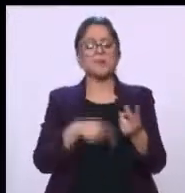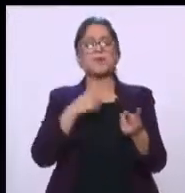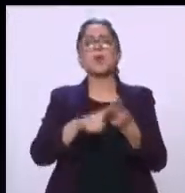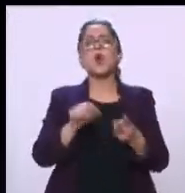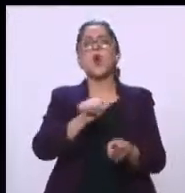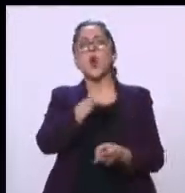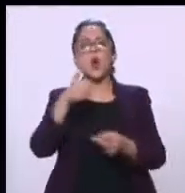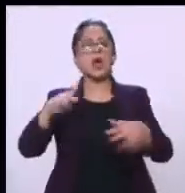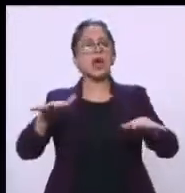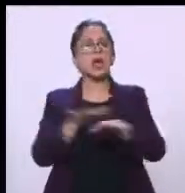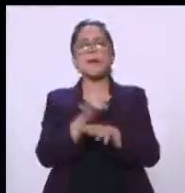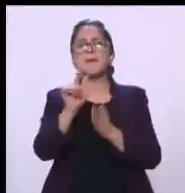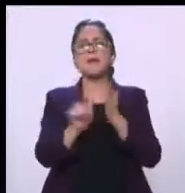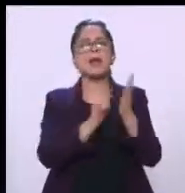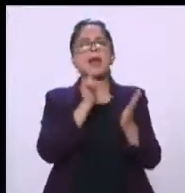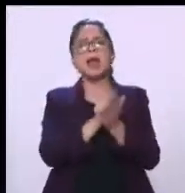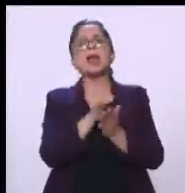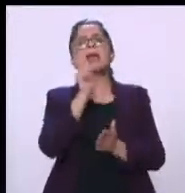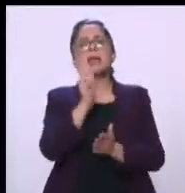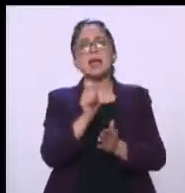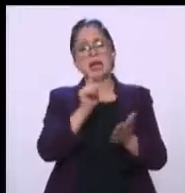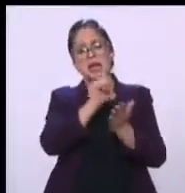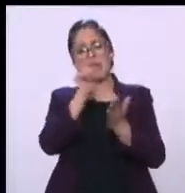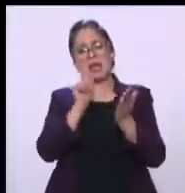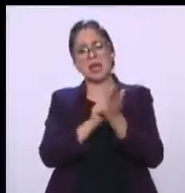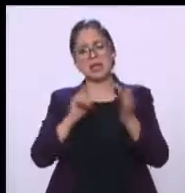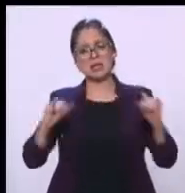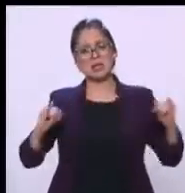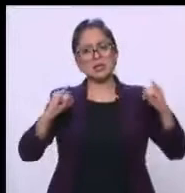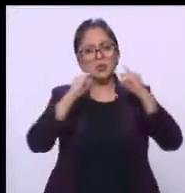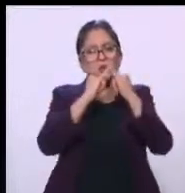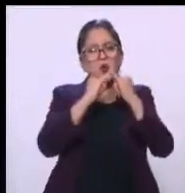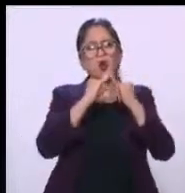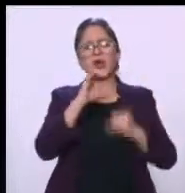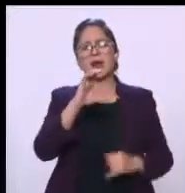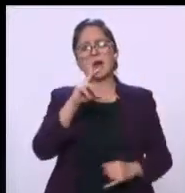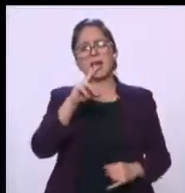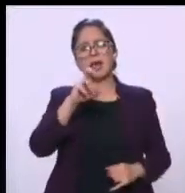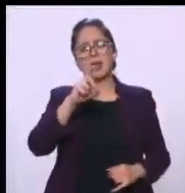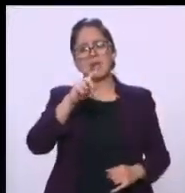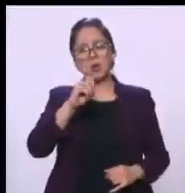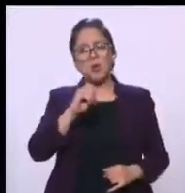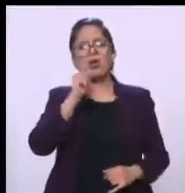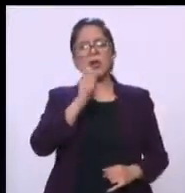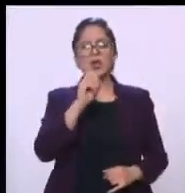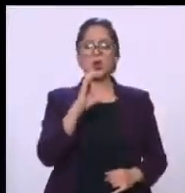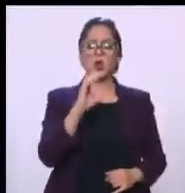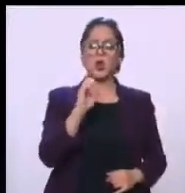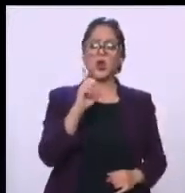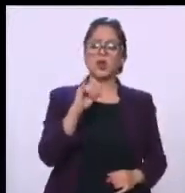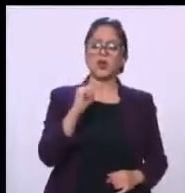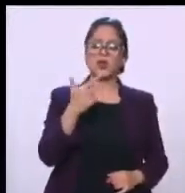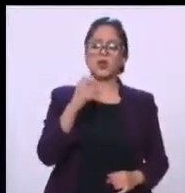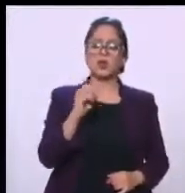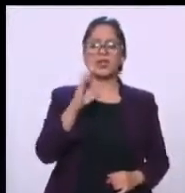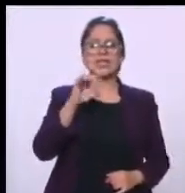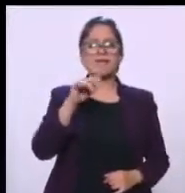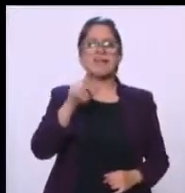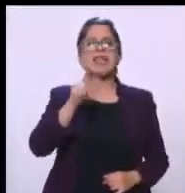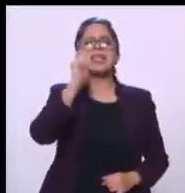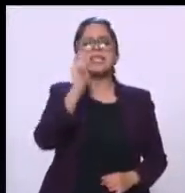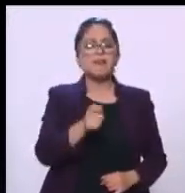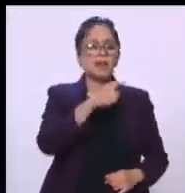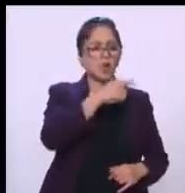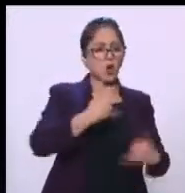importante reciente a la Ley de Instituciones de Crédito, al Código Civil Federal, que es para que jóvenes de 15